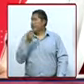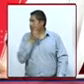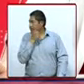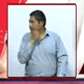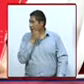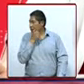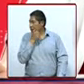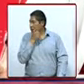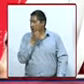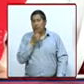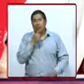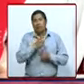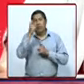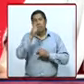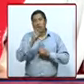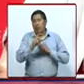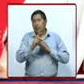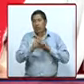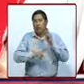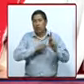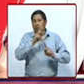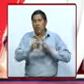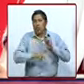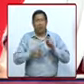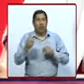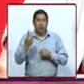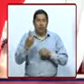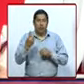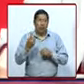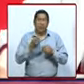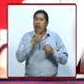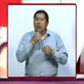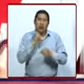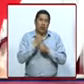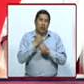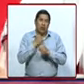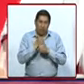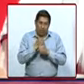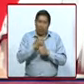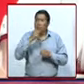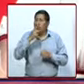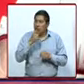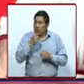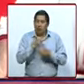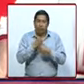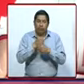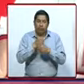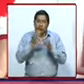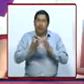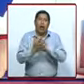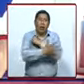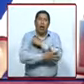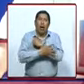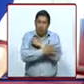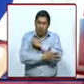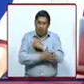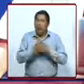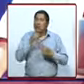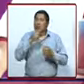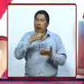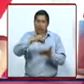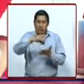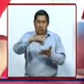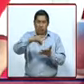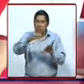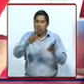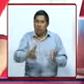Y el perjuicio va a ser para la población. Y no solo para la población, para quienes trabajan, para quienes son productores, para quienes son agrícolas,